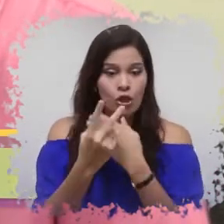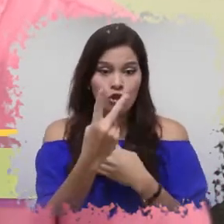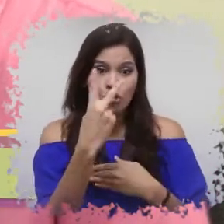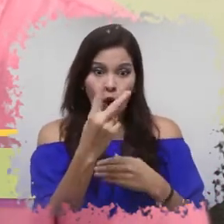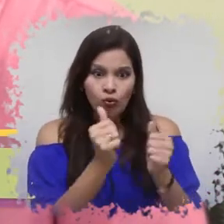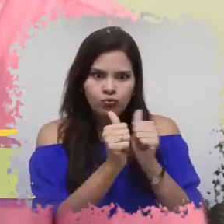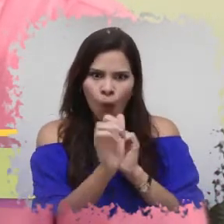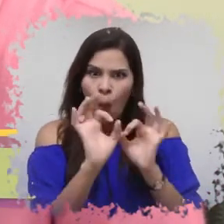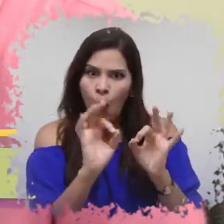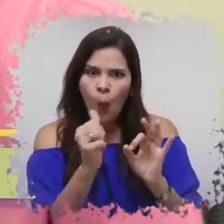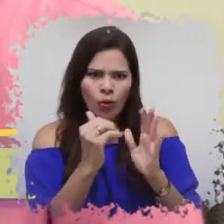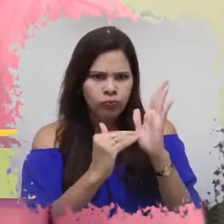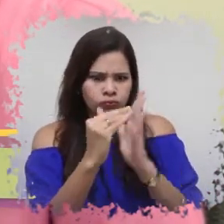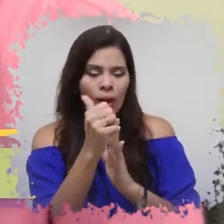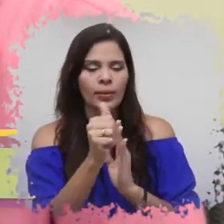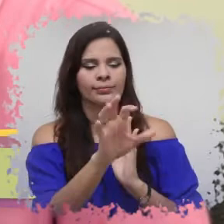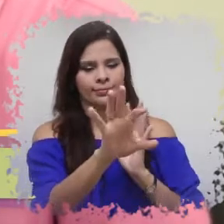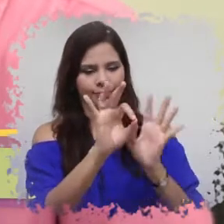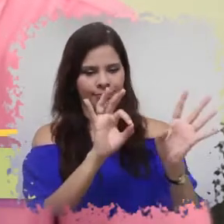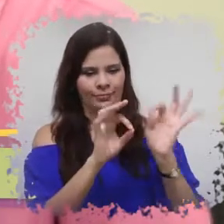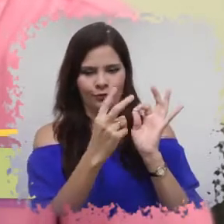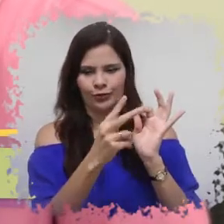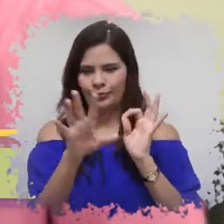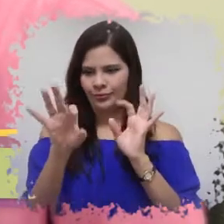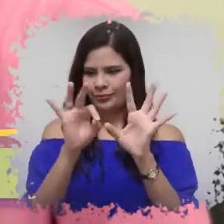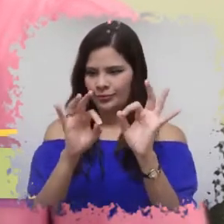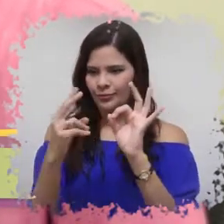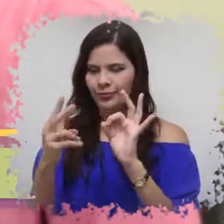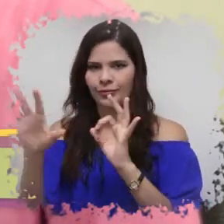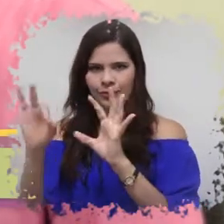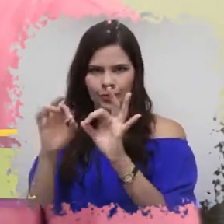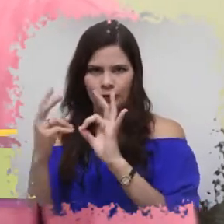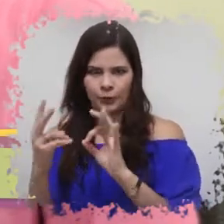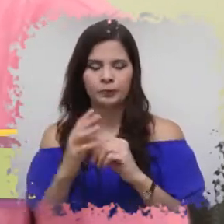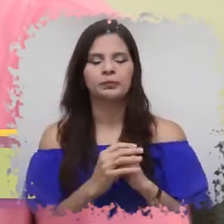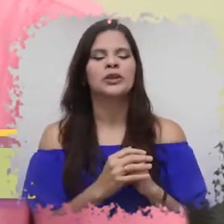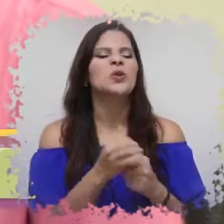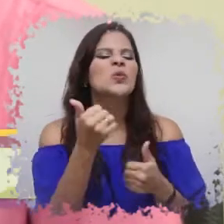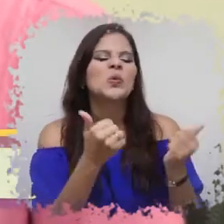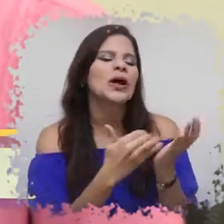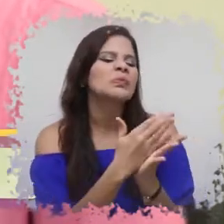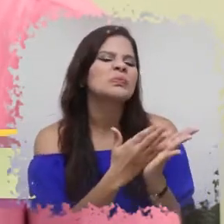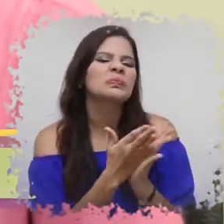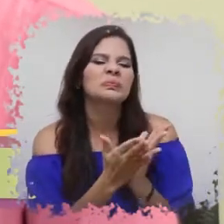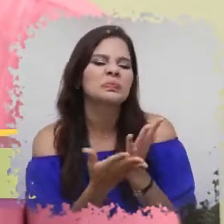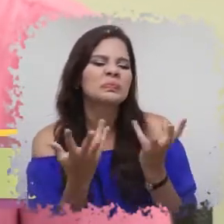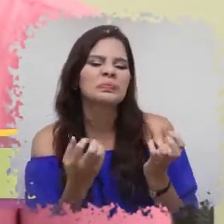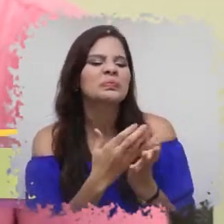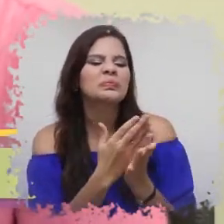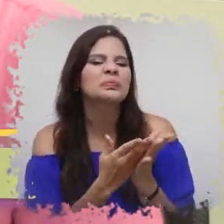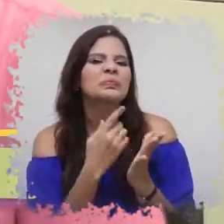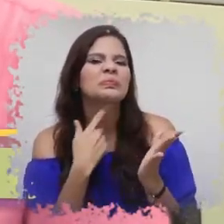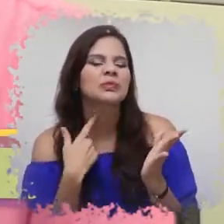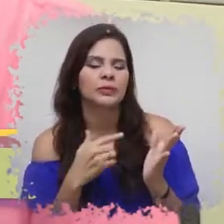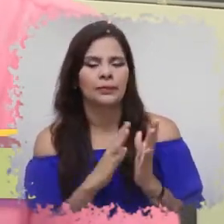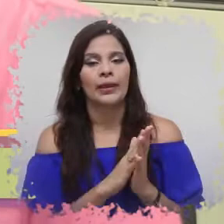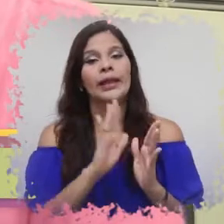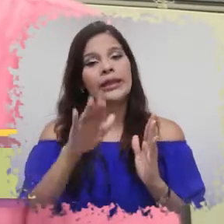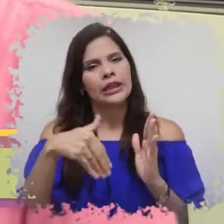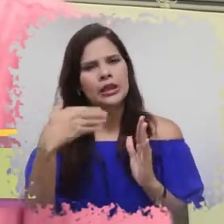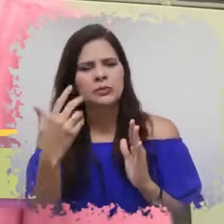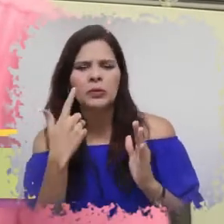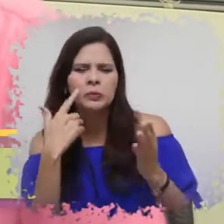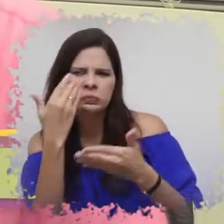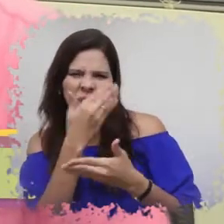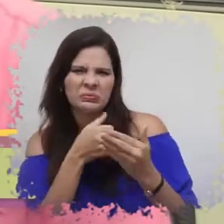inscriben y escogen a qué carrera desean ingresar. Posteriormente vienen unos exámenes de vocacionalidad, los cuales